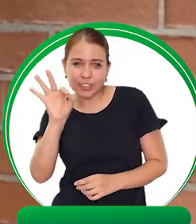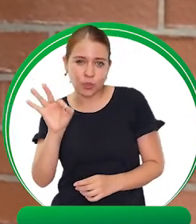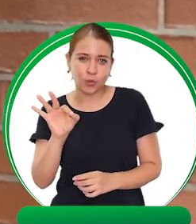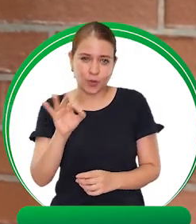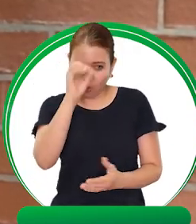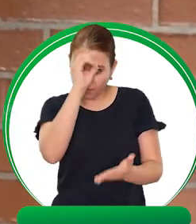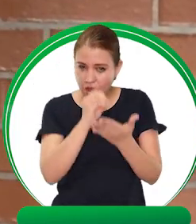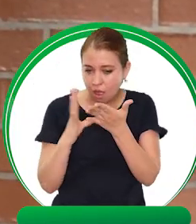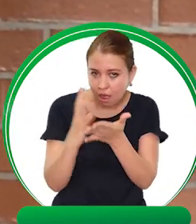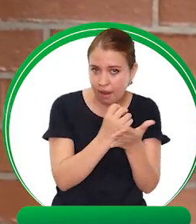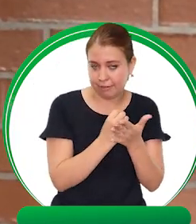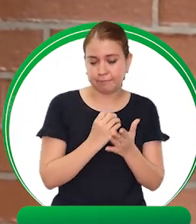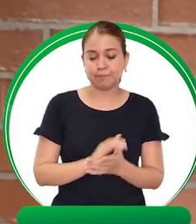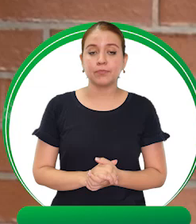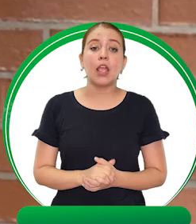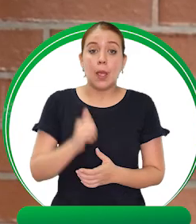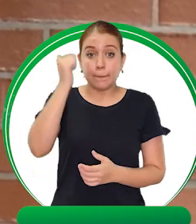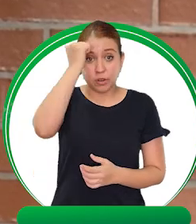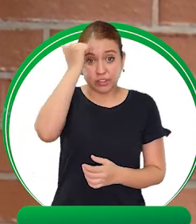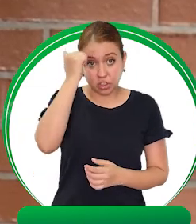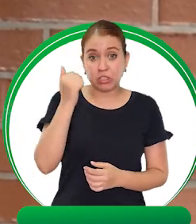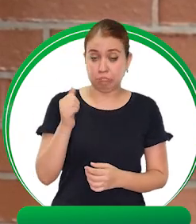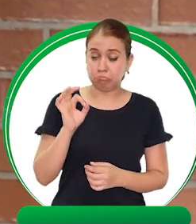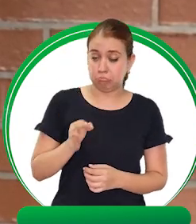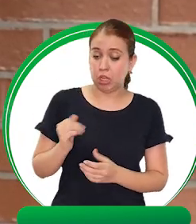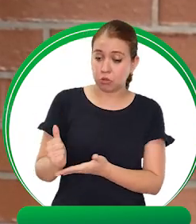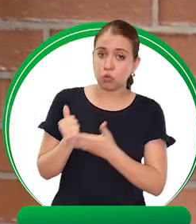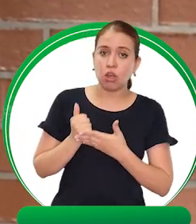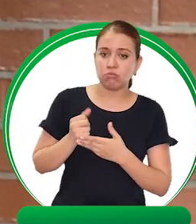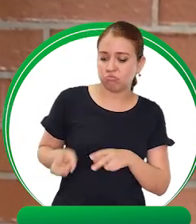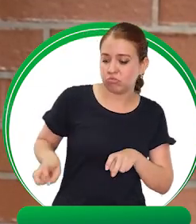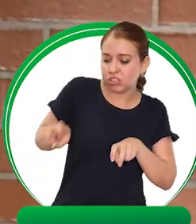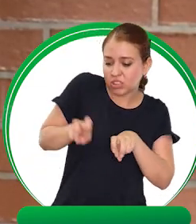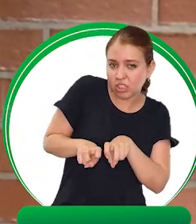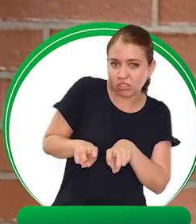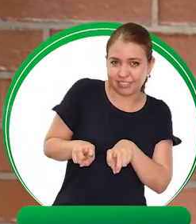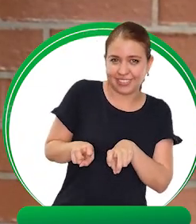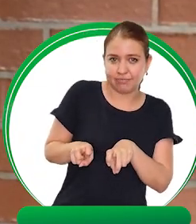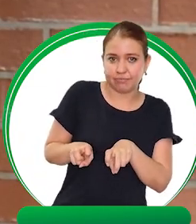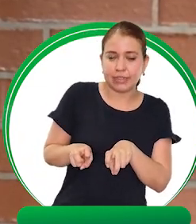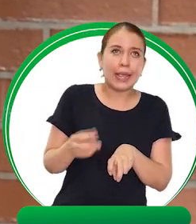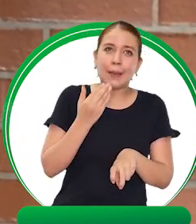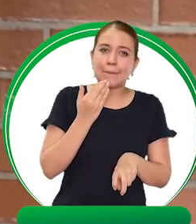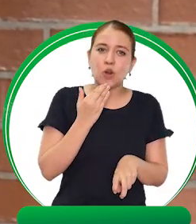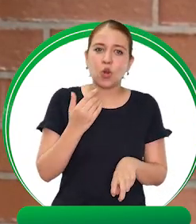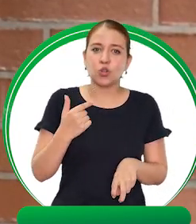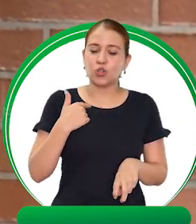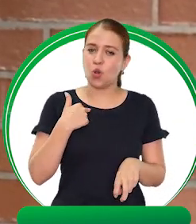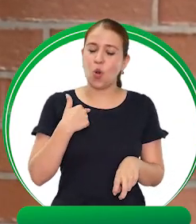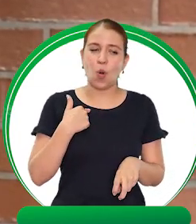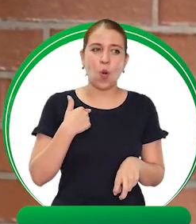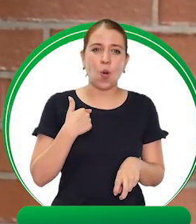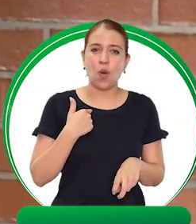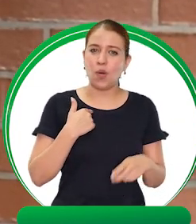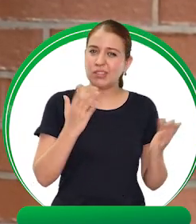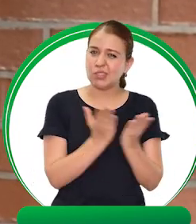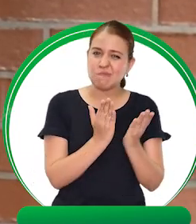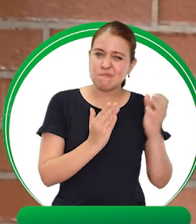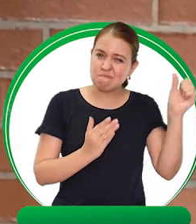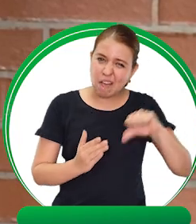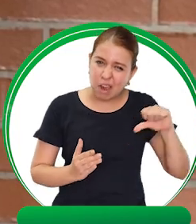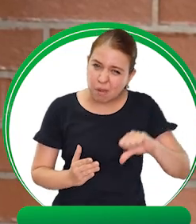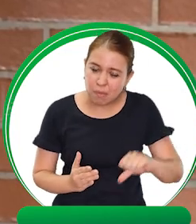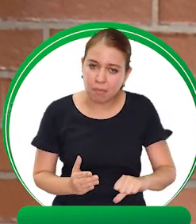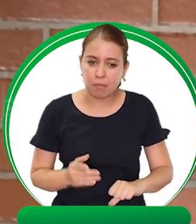10 o cosas así? Sí me han ayudado, digamos, los profesores se han sentado a hablar conmigo, me han dicho, cuando, digamos,